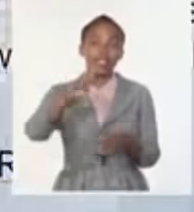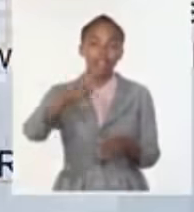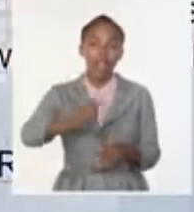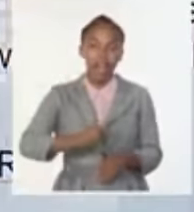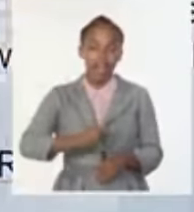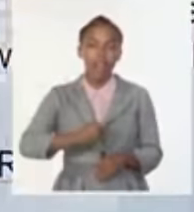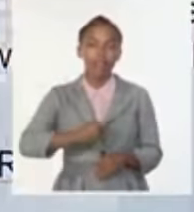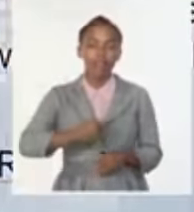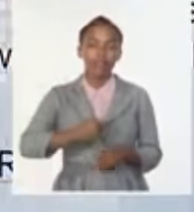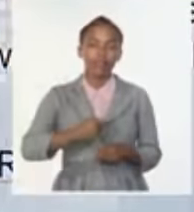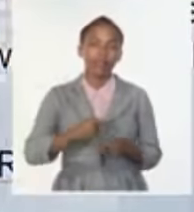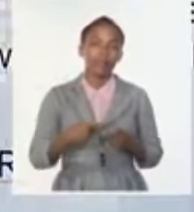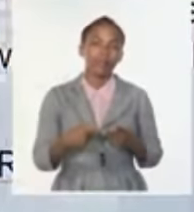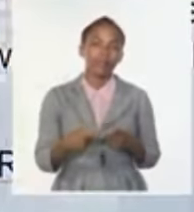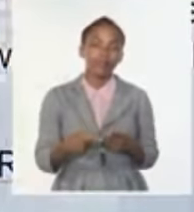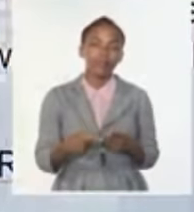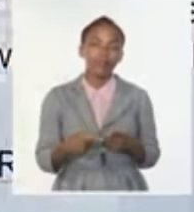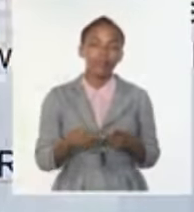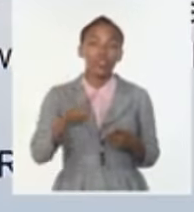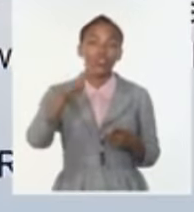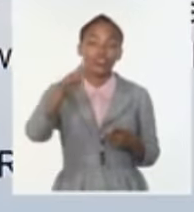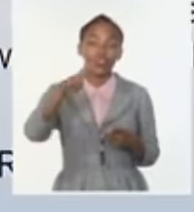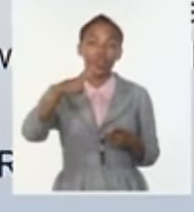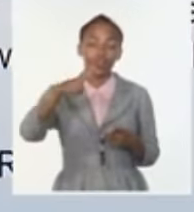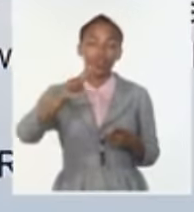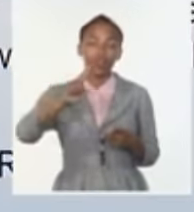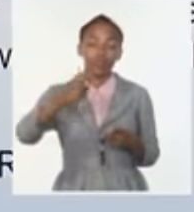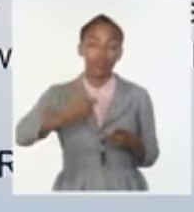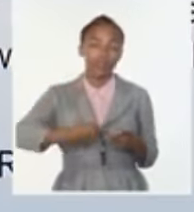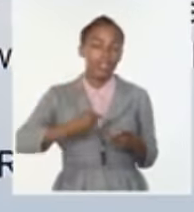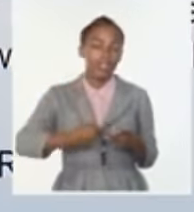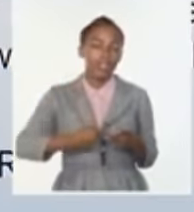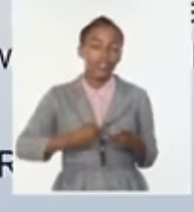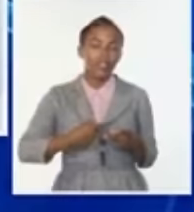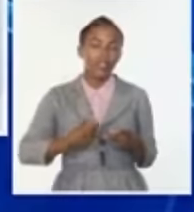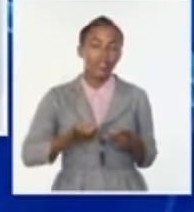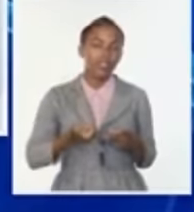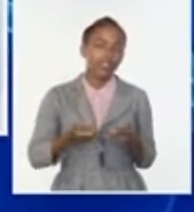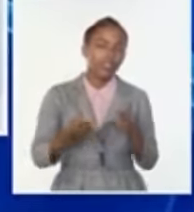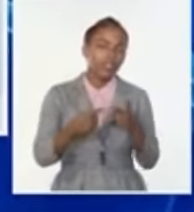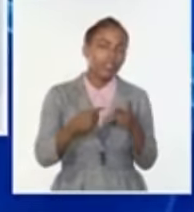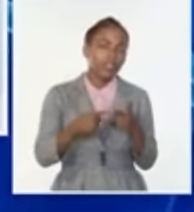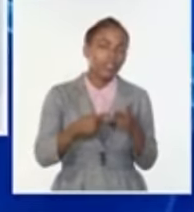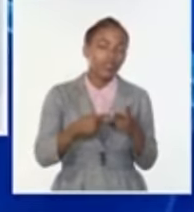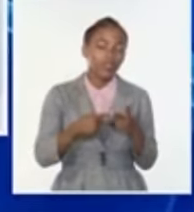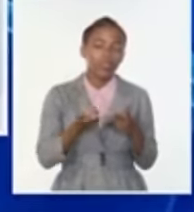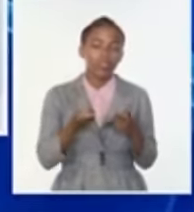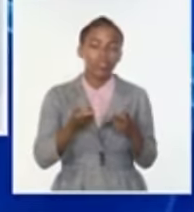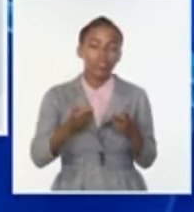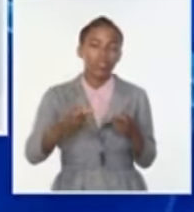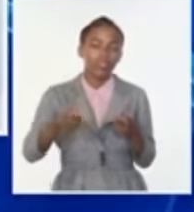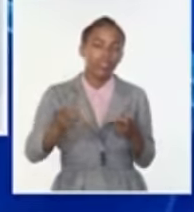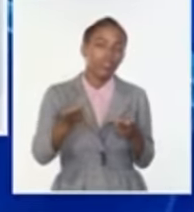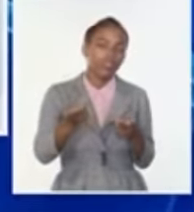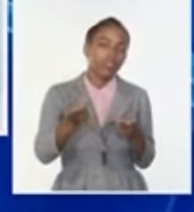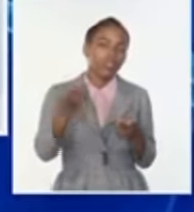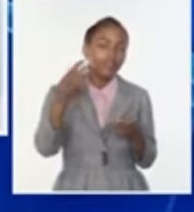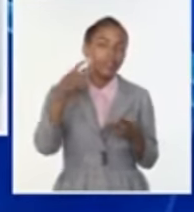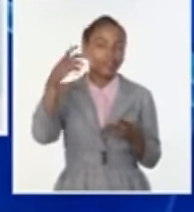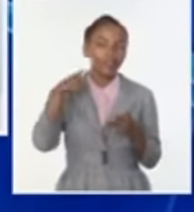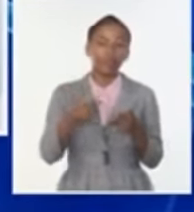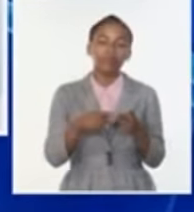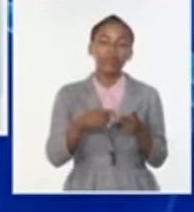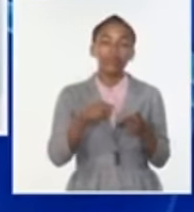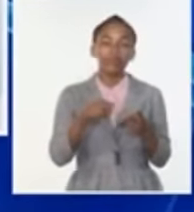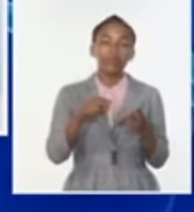leyes, 2 decretos que son de ustedes a través del Consejo de Estado, 2 decretos